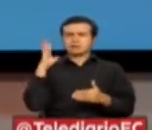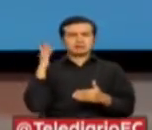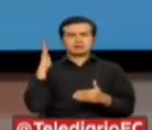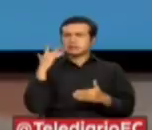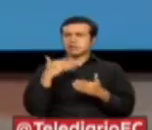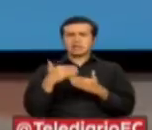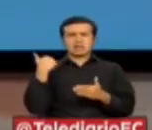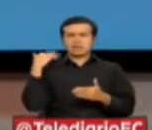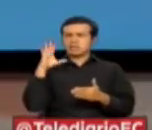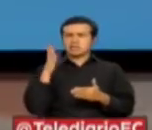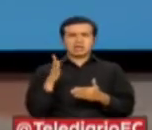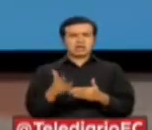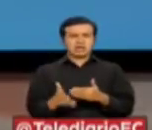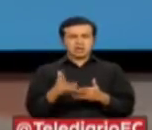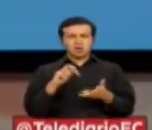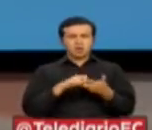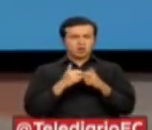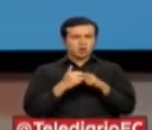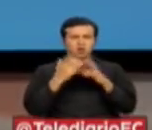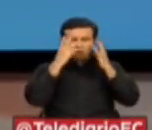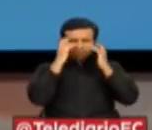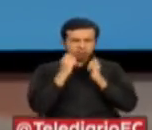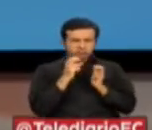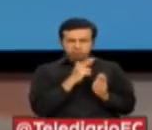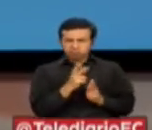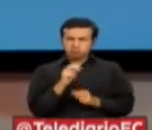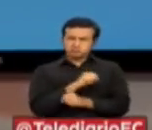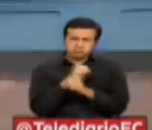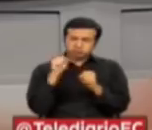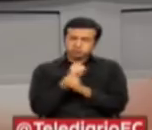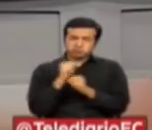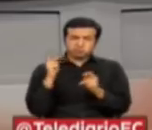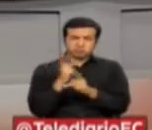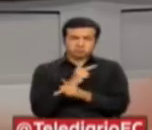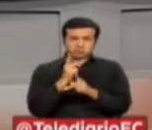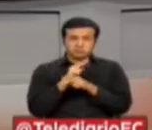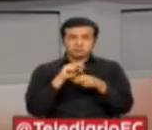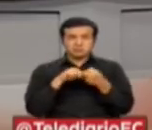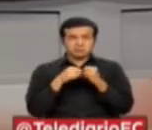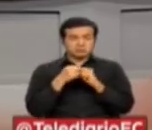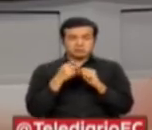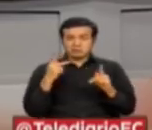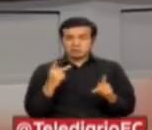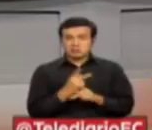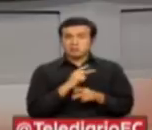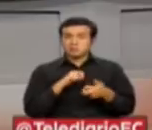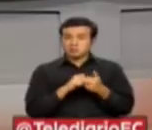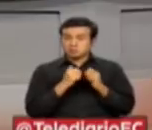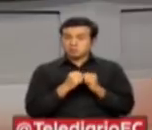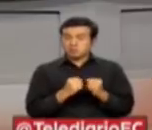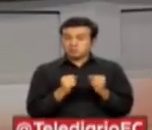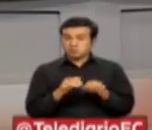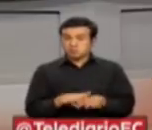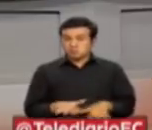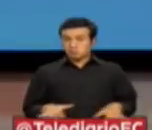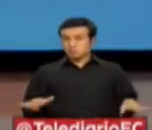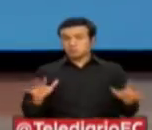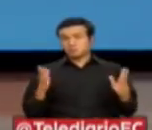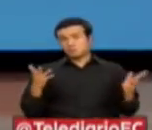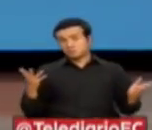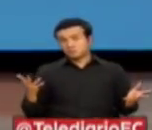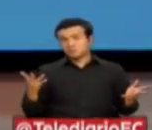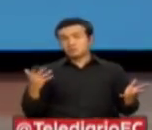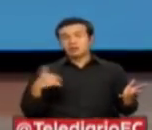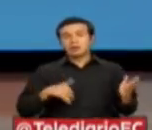muchísimo tiempo atrás, esta suerte de acecho. Sí, además, es una amenaza inédita también. Es una amenaza. Entonces,